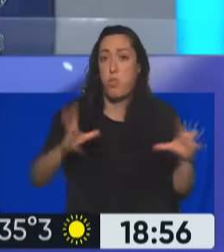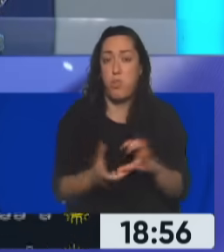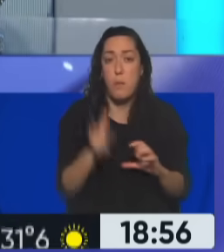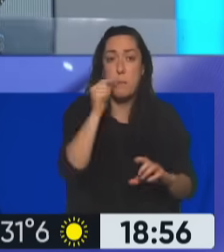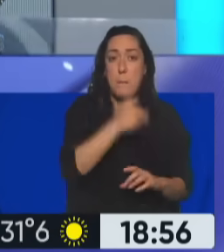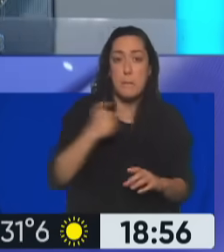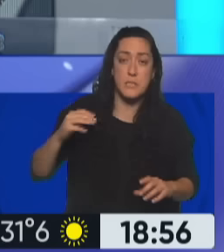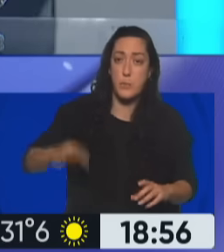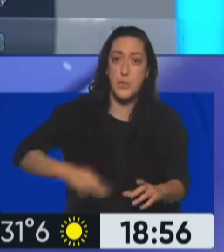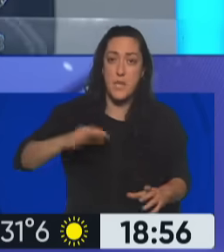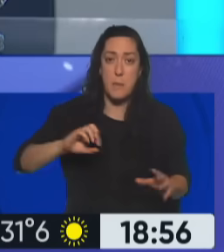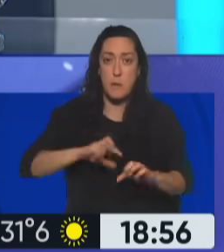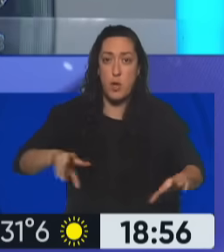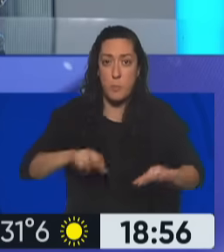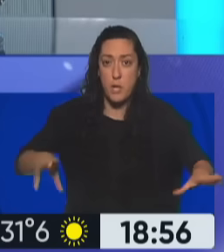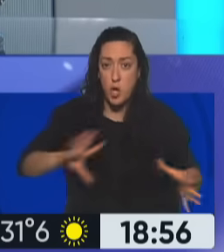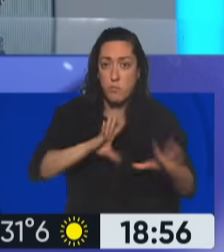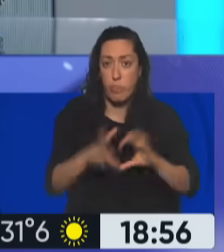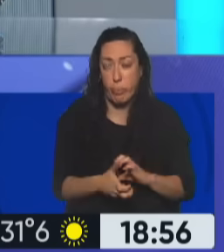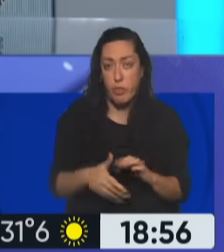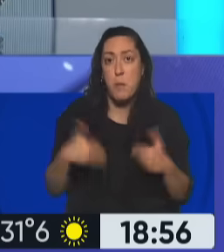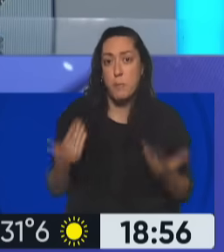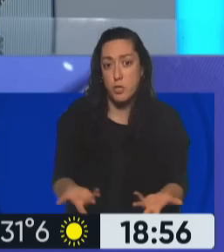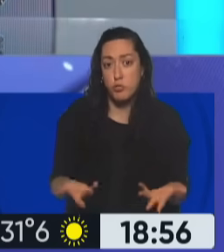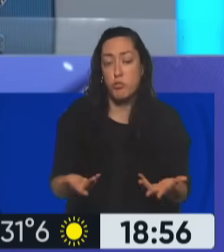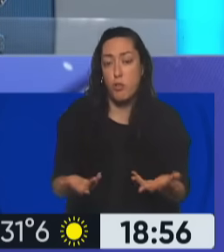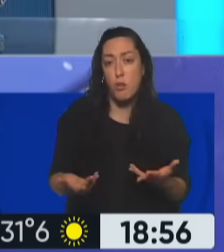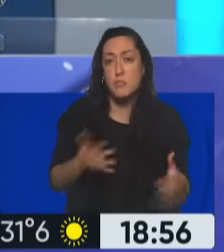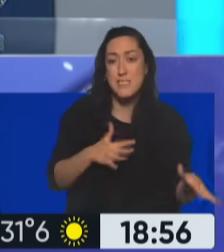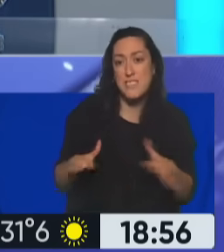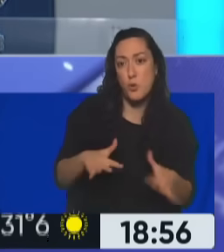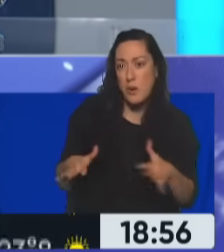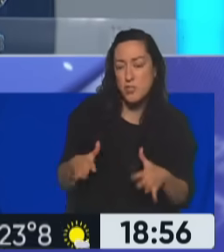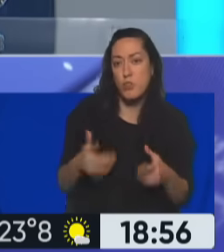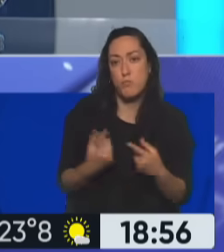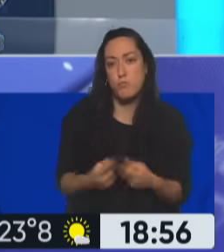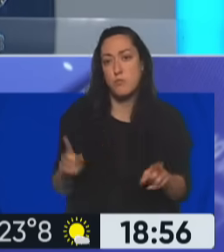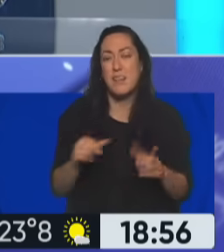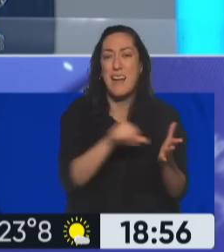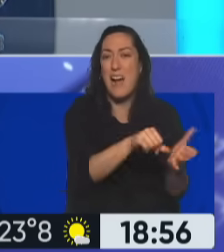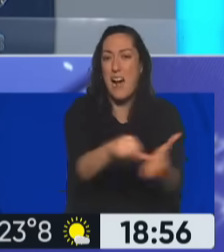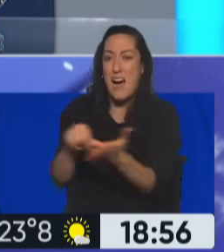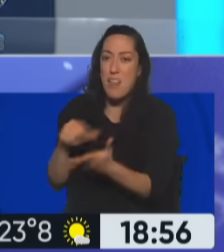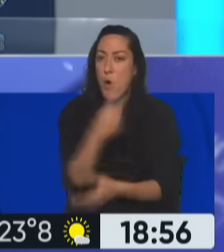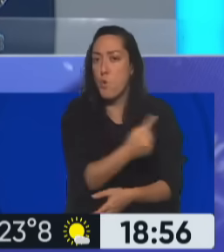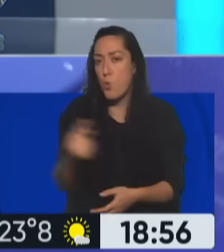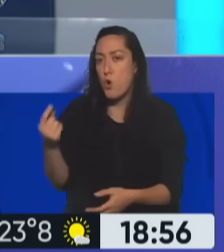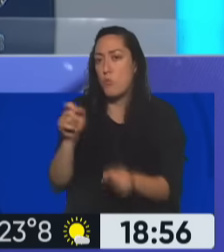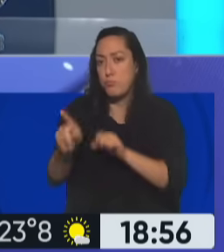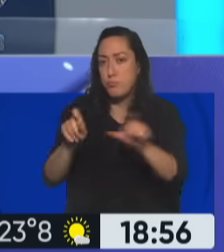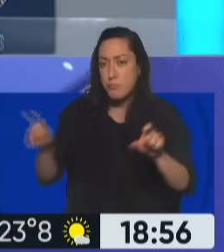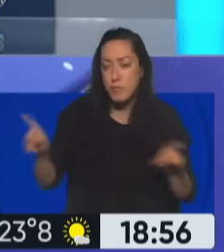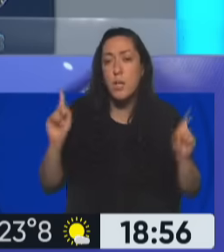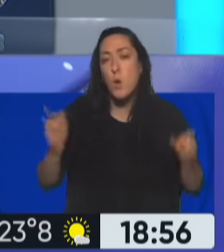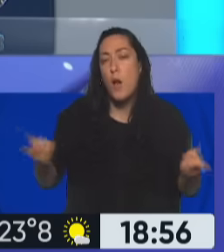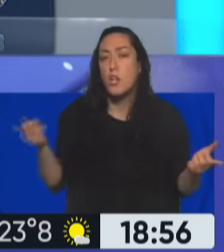padres tampoco han mejorado. Y bueno, estos son partes de, más allá de las situaciones, por supuesto, muy distintas de cada país, algo bastante transversal,